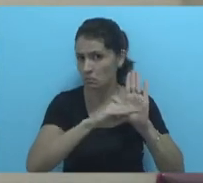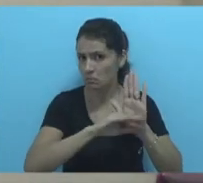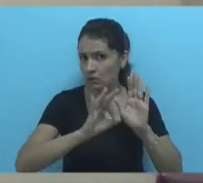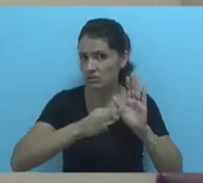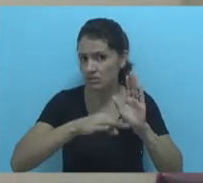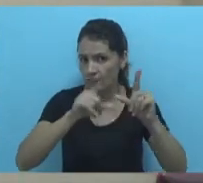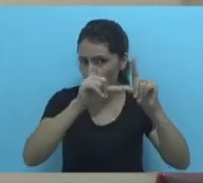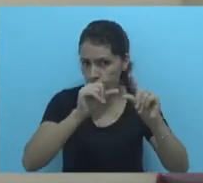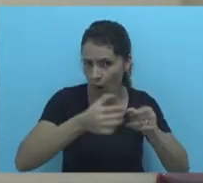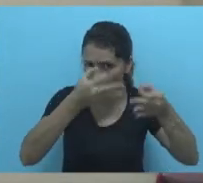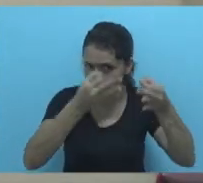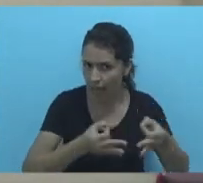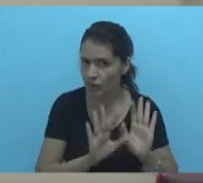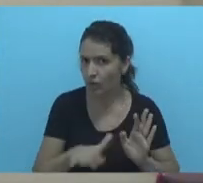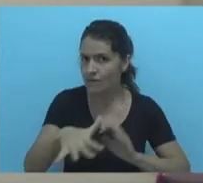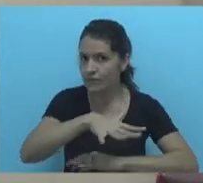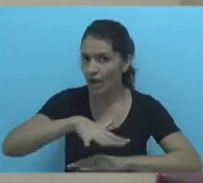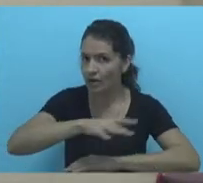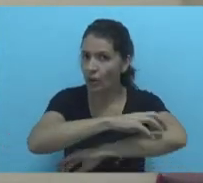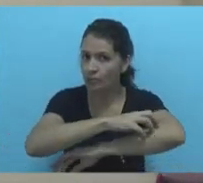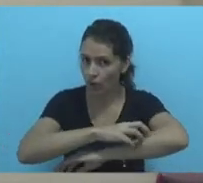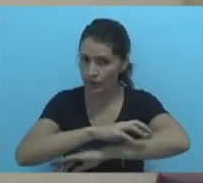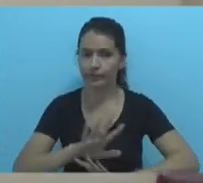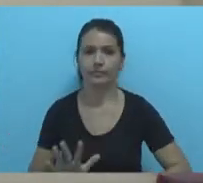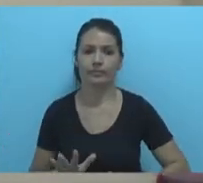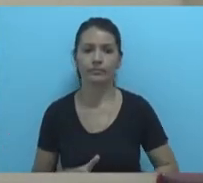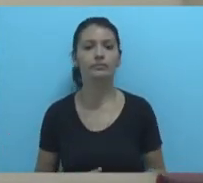a partir de esta ley? Primero, el nombre.